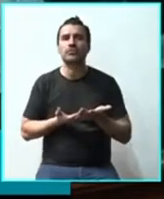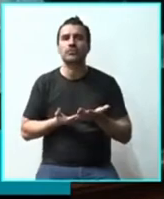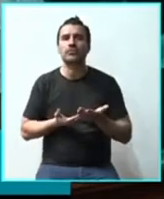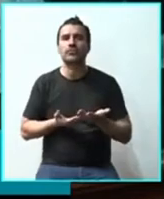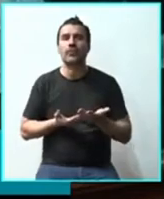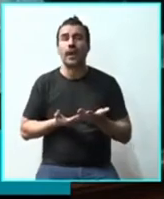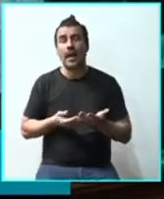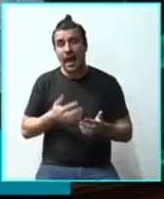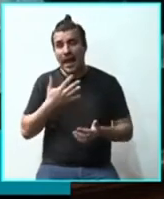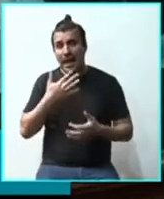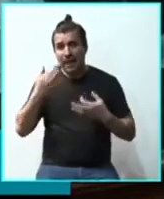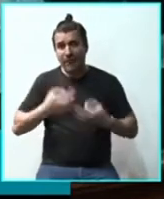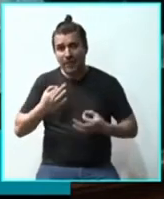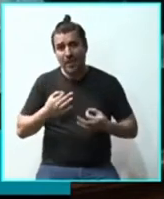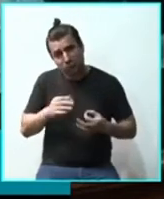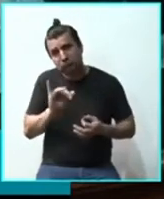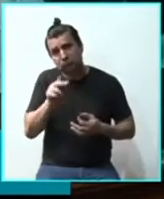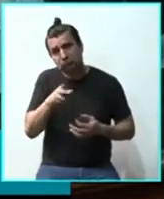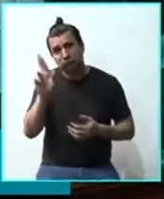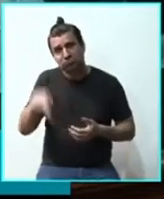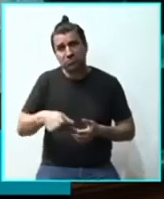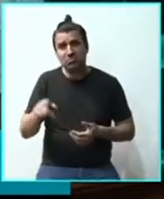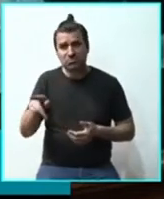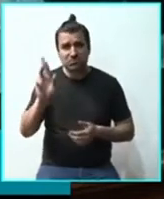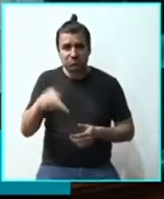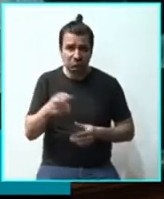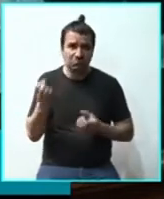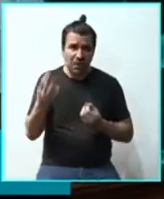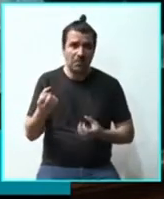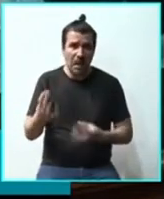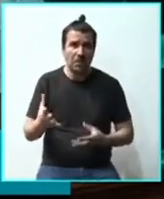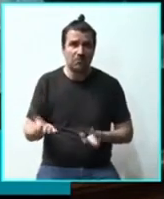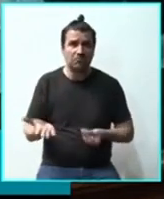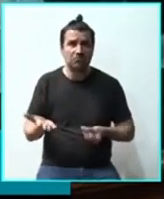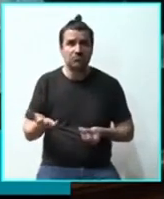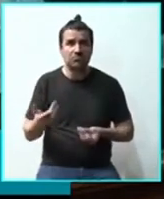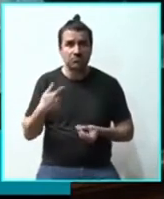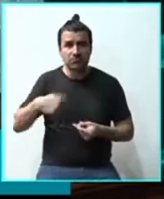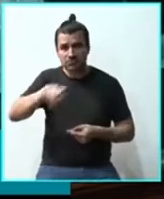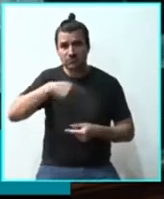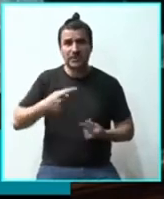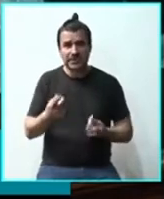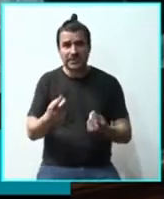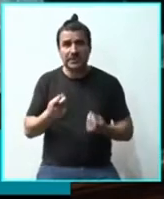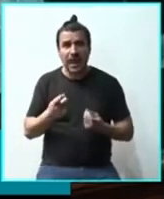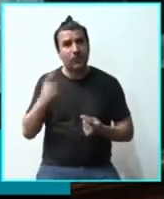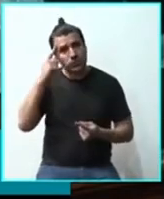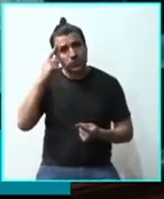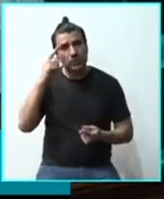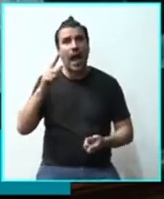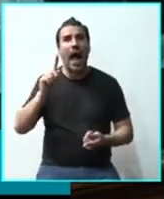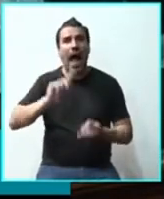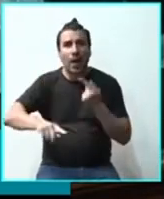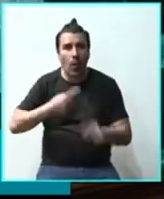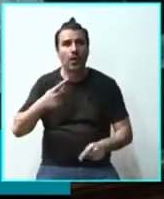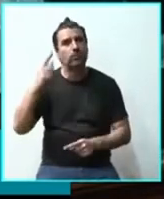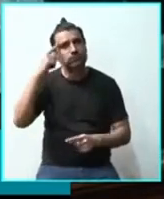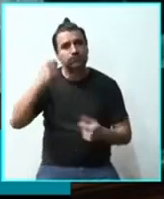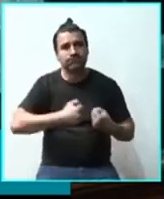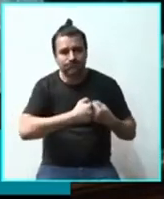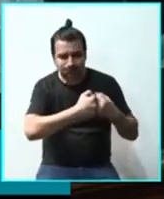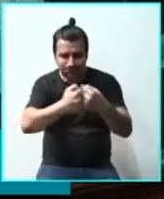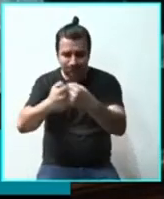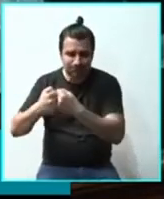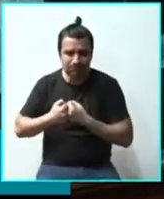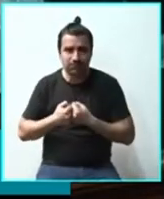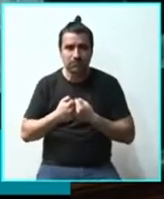Lo cierto es que nos parece un buen argumento, porque lo que precisamos es precisamente eso, consensos. Y los consensos no es que haya una ley en donde